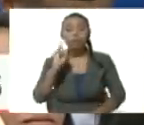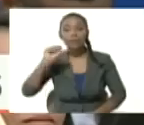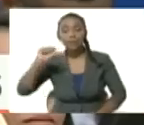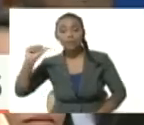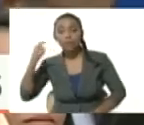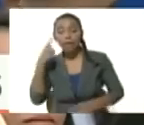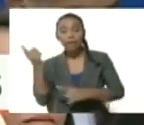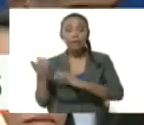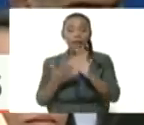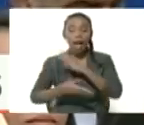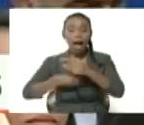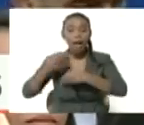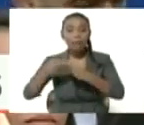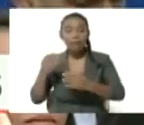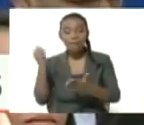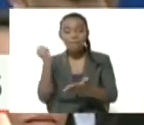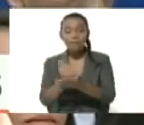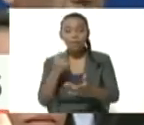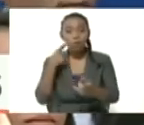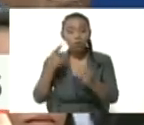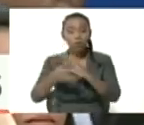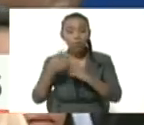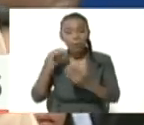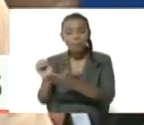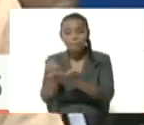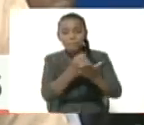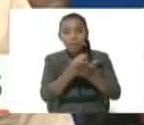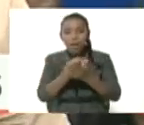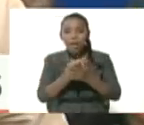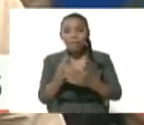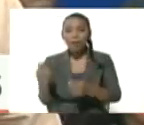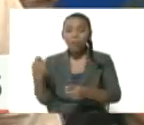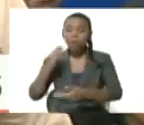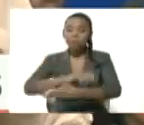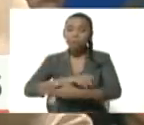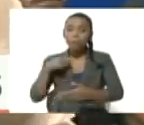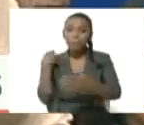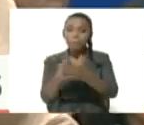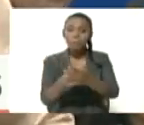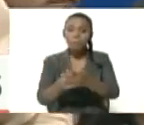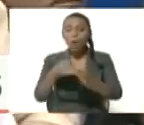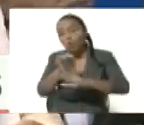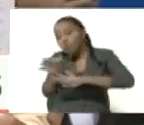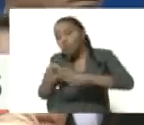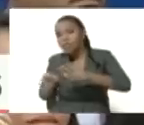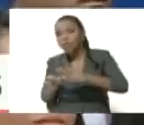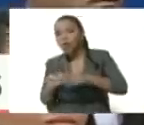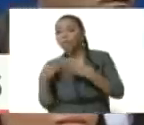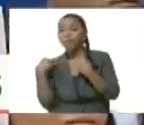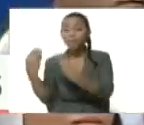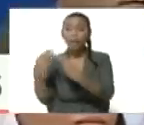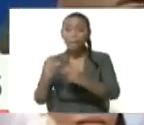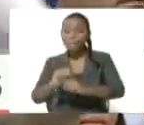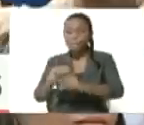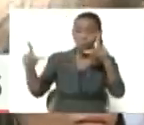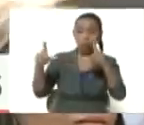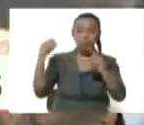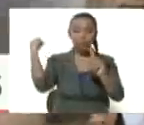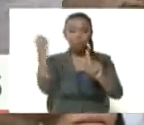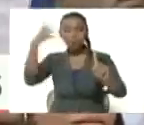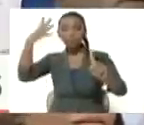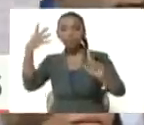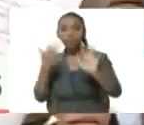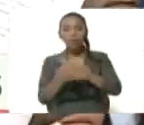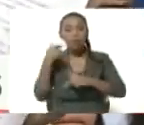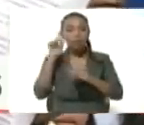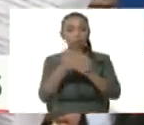de facturación lo que es el cálculo de los impuestos municipales y que eso sea entregado a los municipios, va a tener un impacto económico extraordinario que nos va